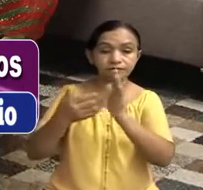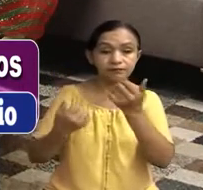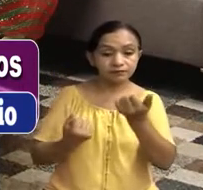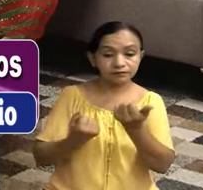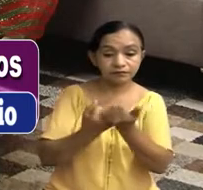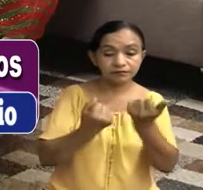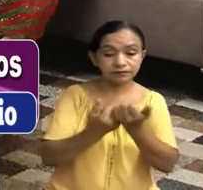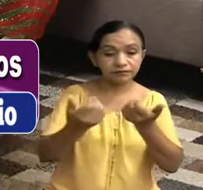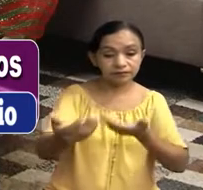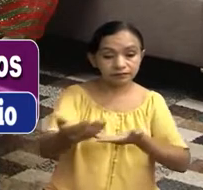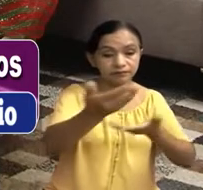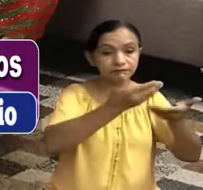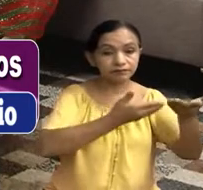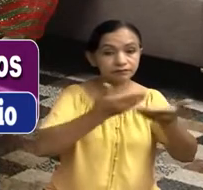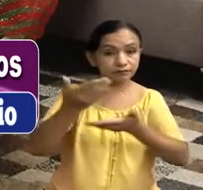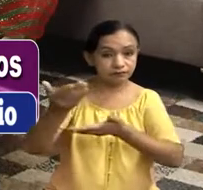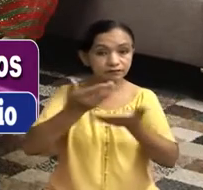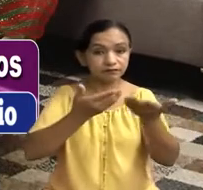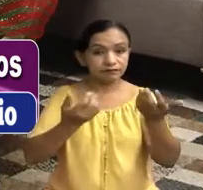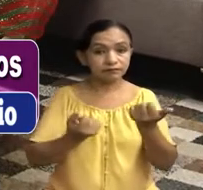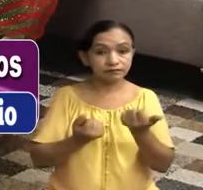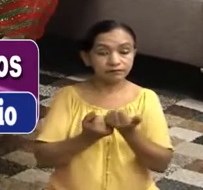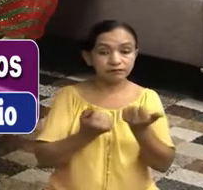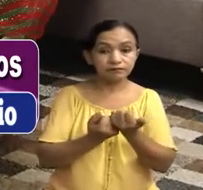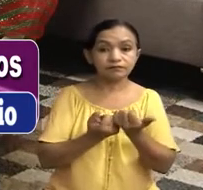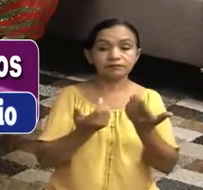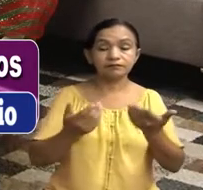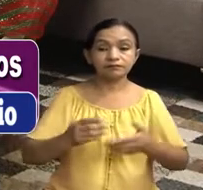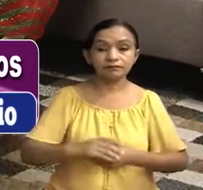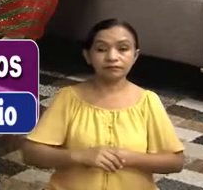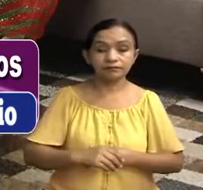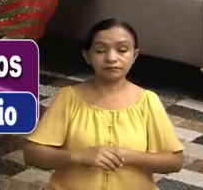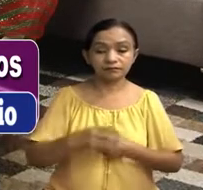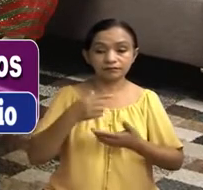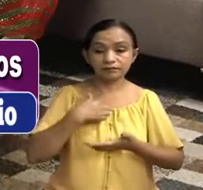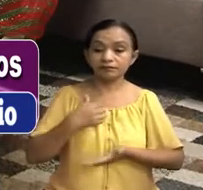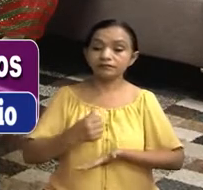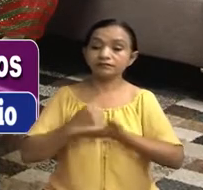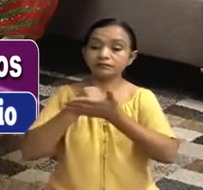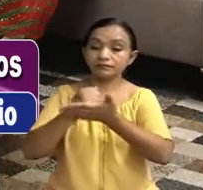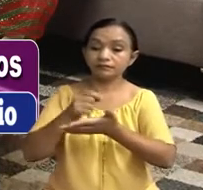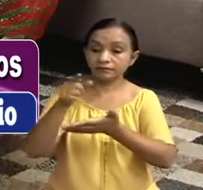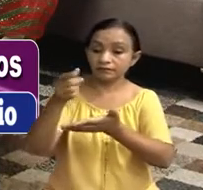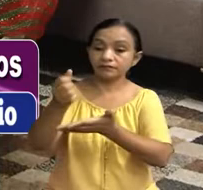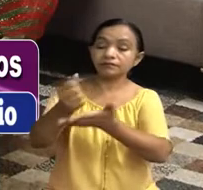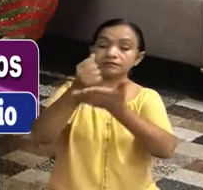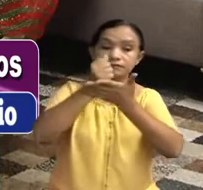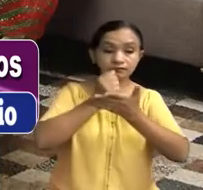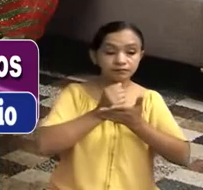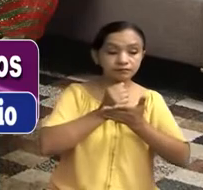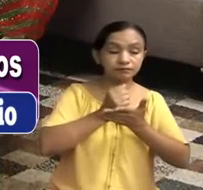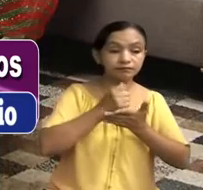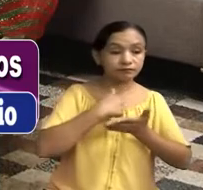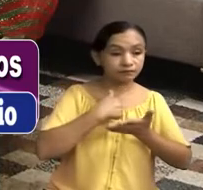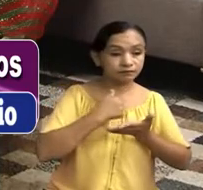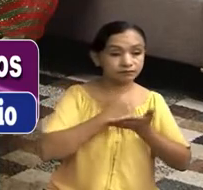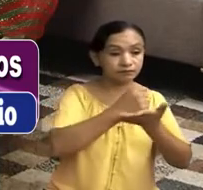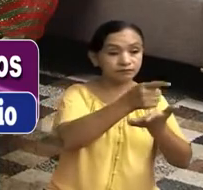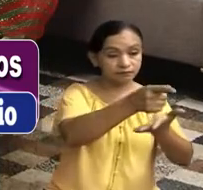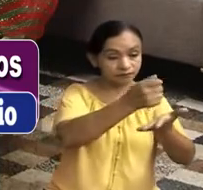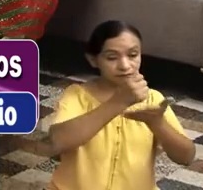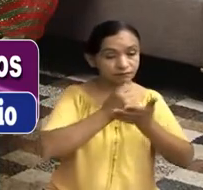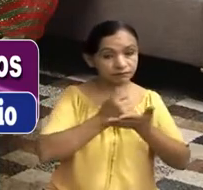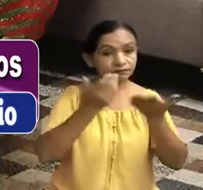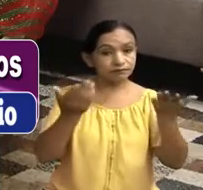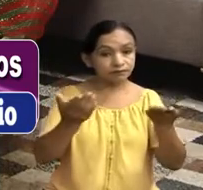cooperación solidaria, de cooperación complementaria. Primero es un modelo de justicia social, de distribución equitativa